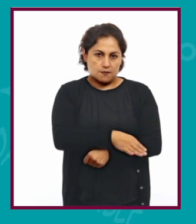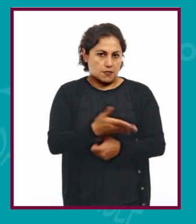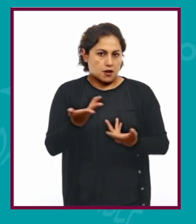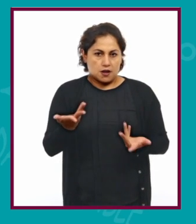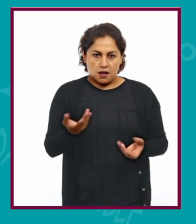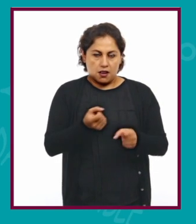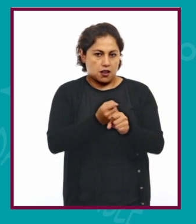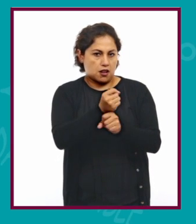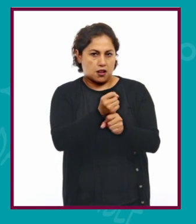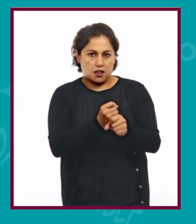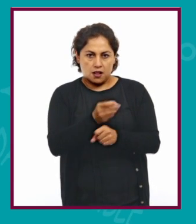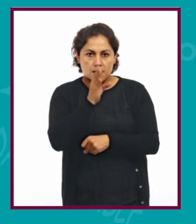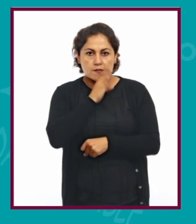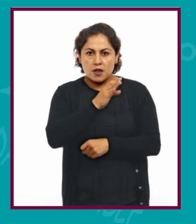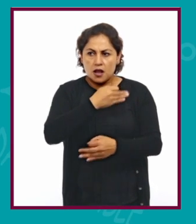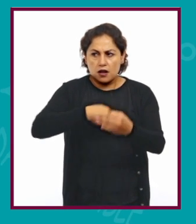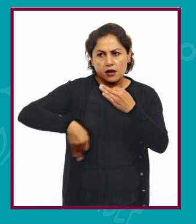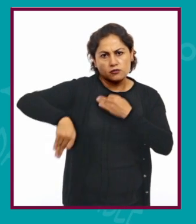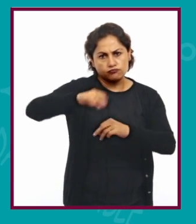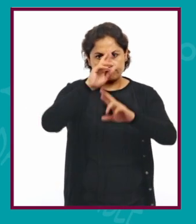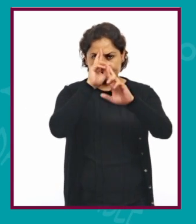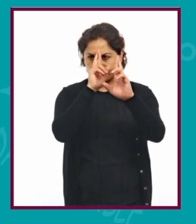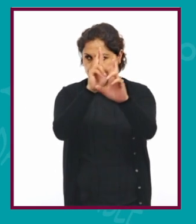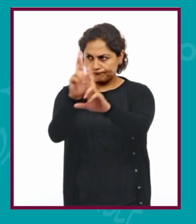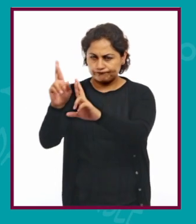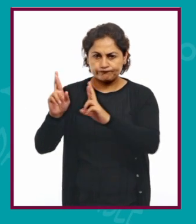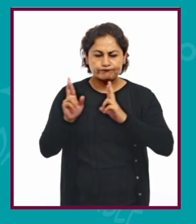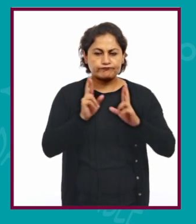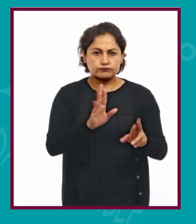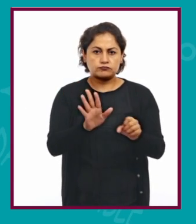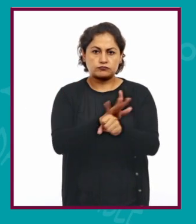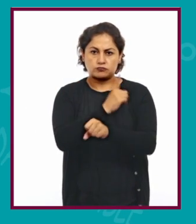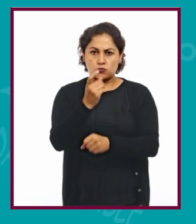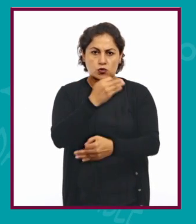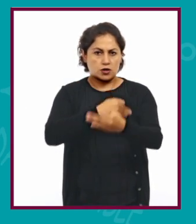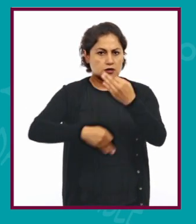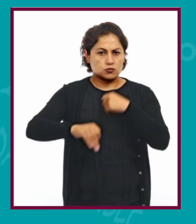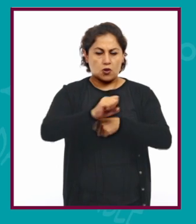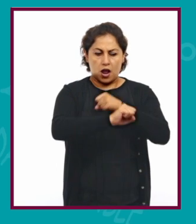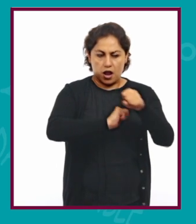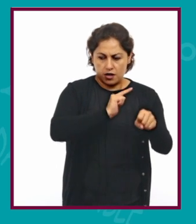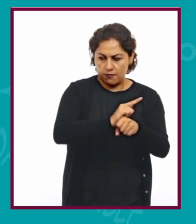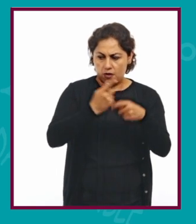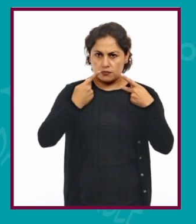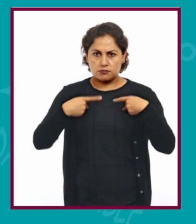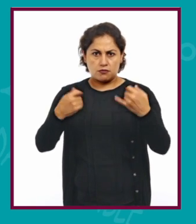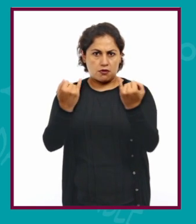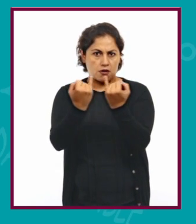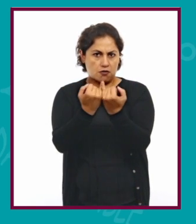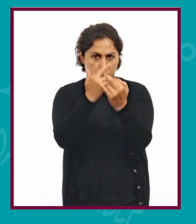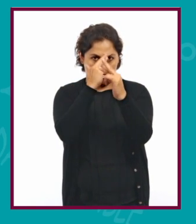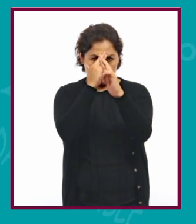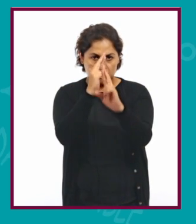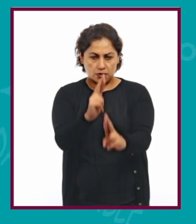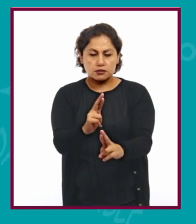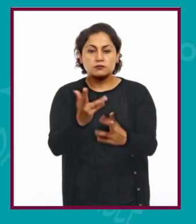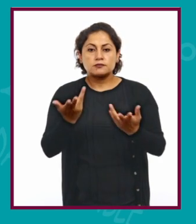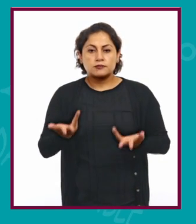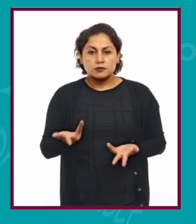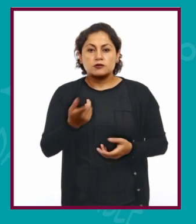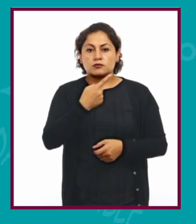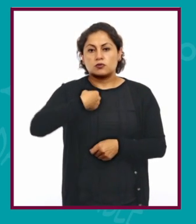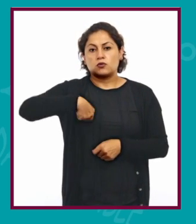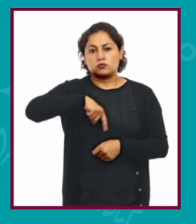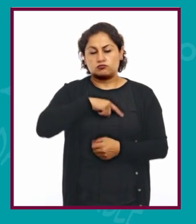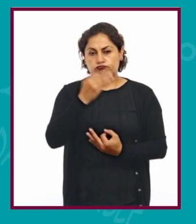bien que hagamos algo así. Todos merecemos respeto porque todos somos seres vivos, tanto animales como personas. Y